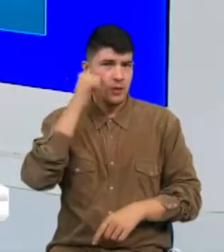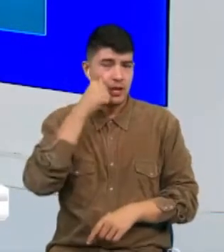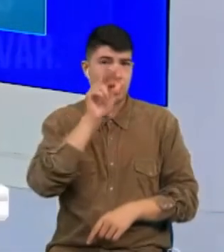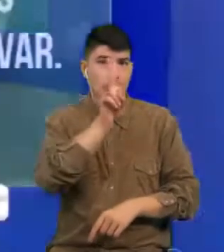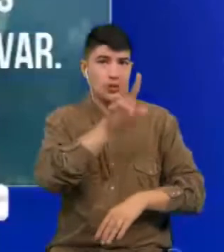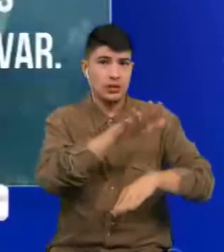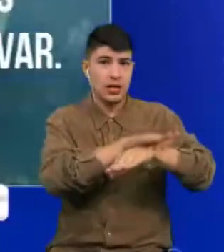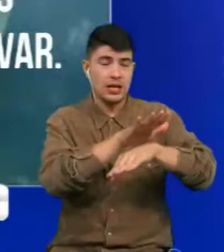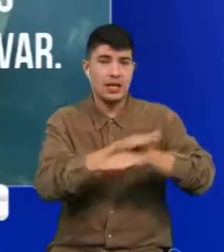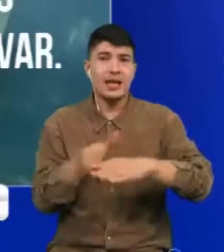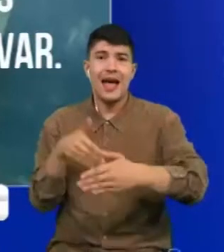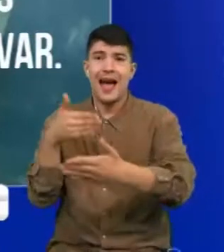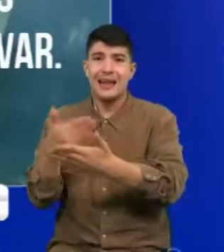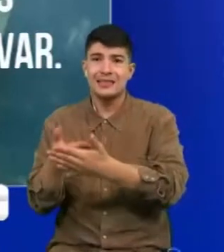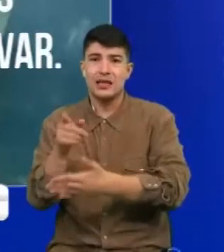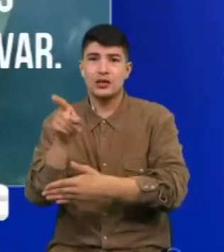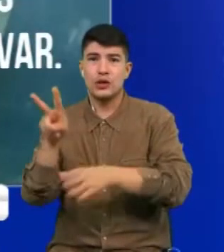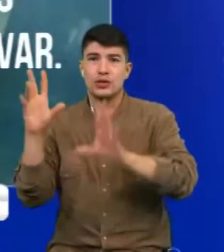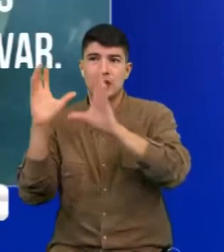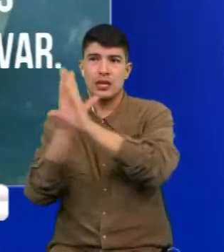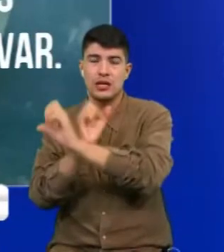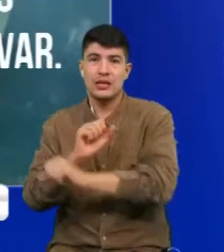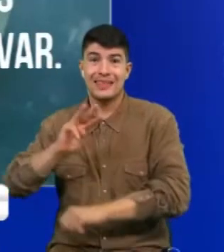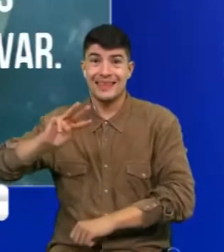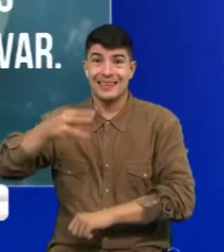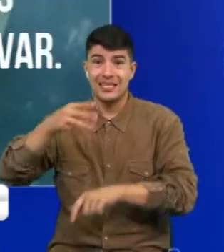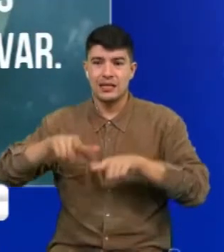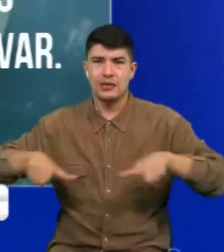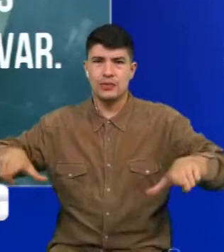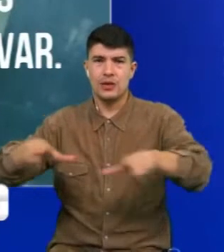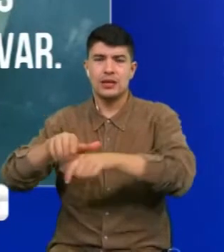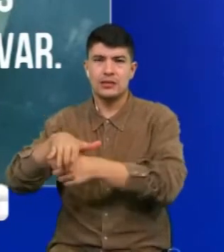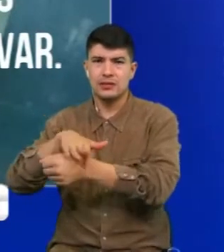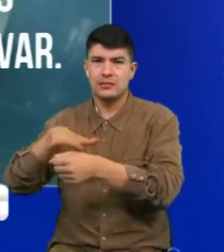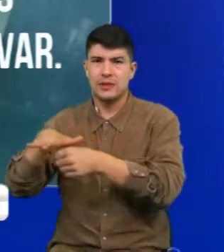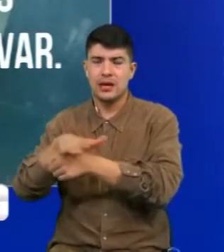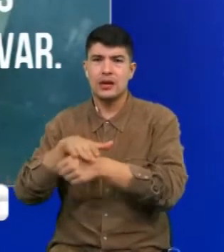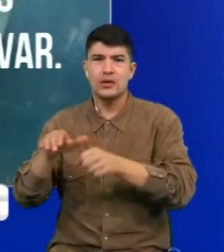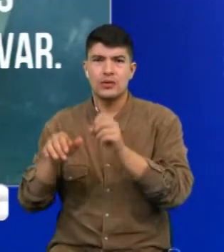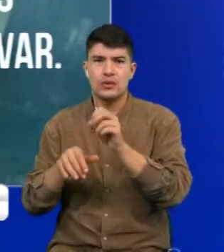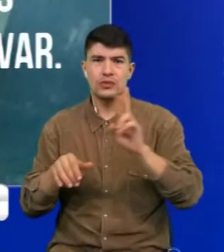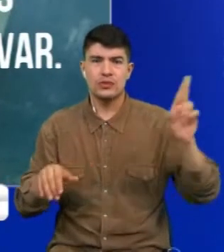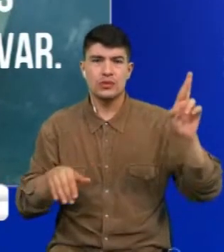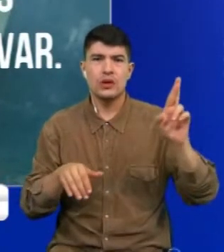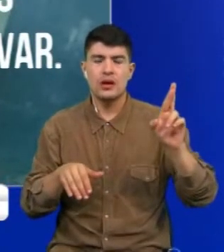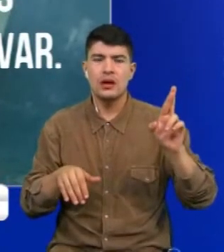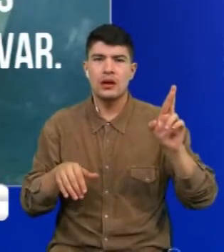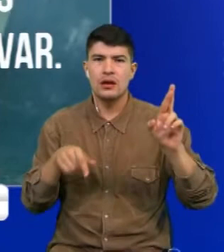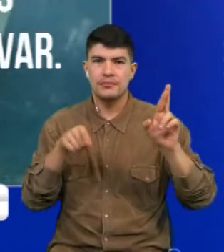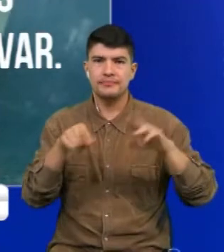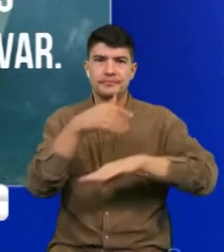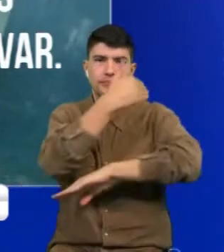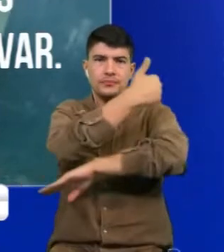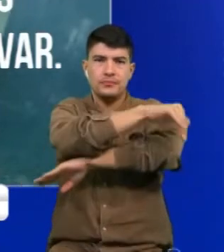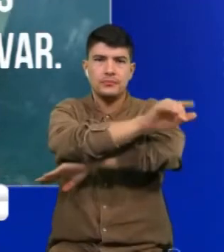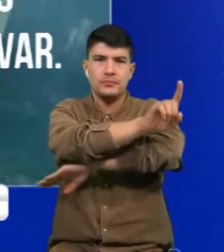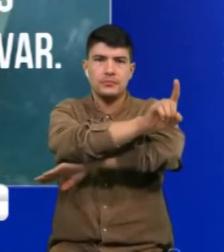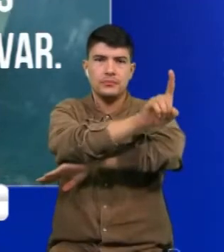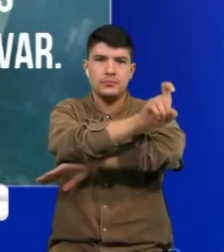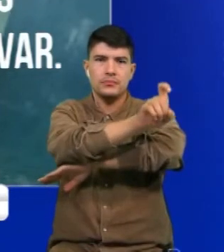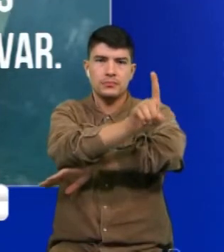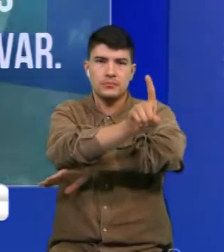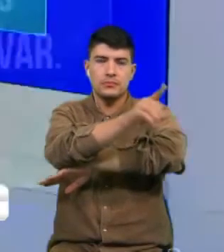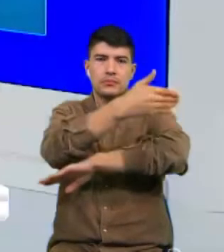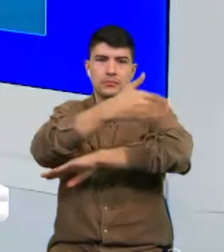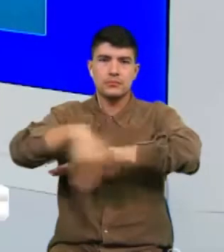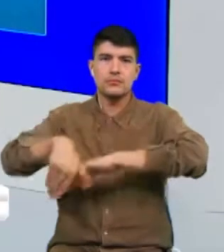la medianoche. Y la tercera, el tercer sector, los barrios ubicados al occidente de la diagonal 15 entre la calle 61 y la avenida